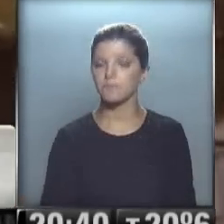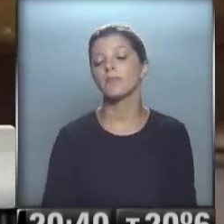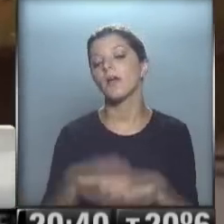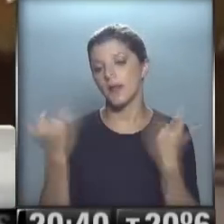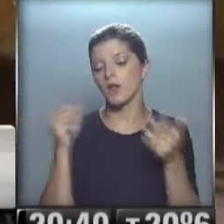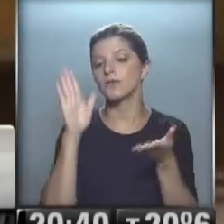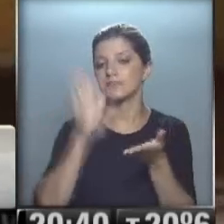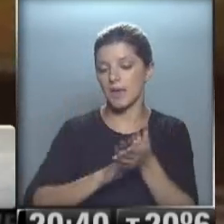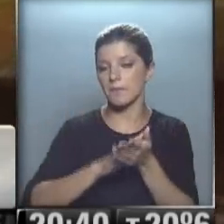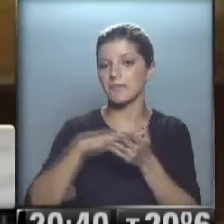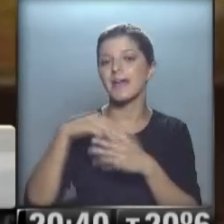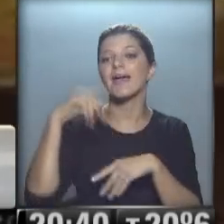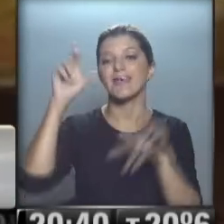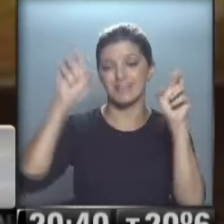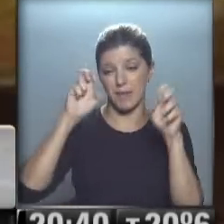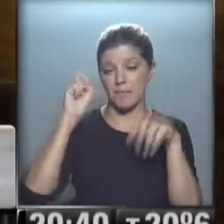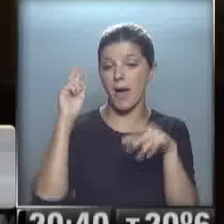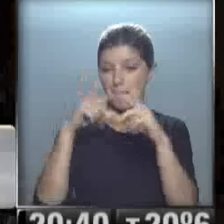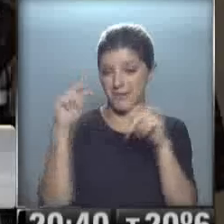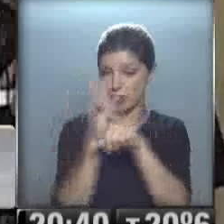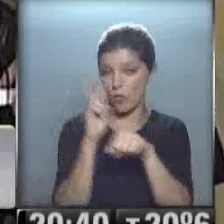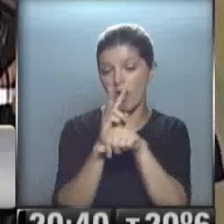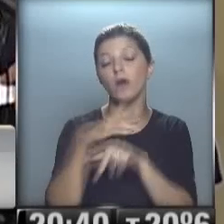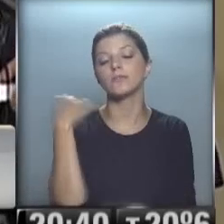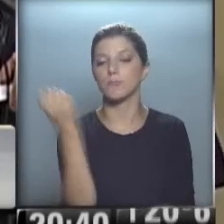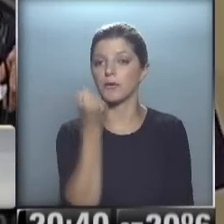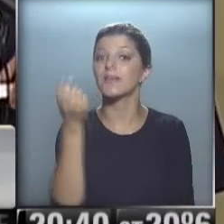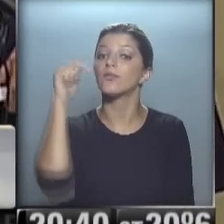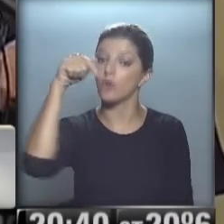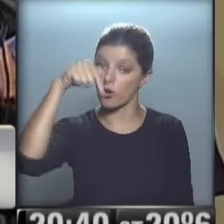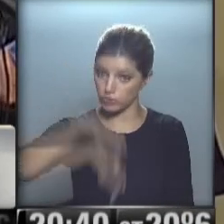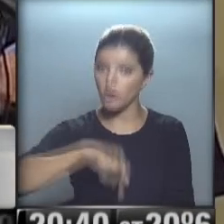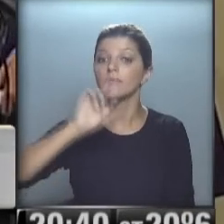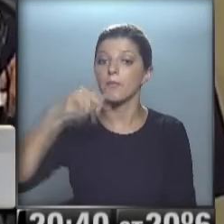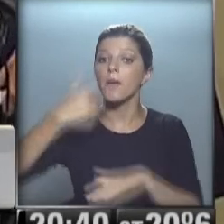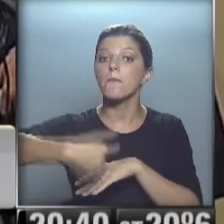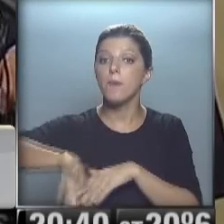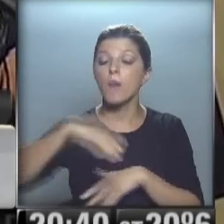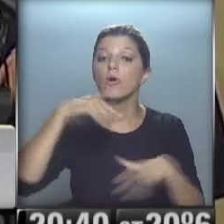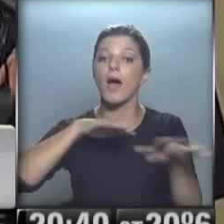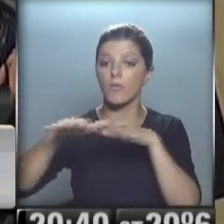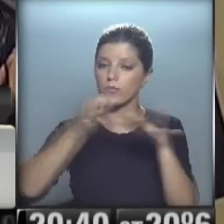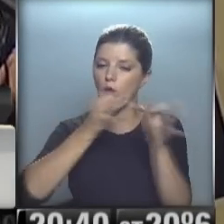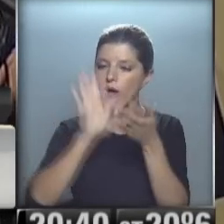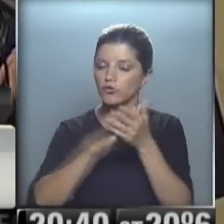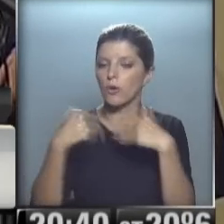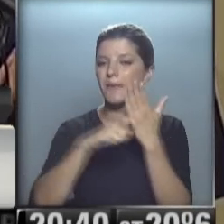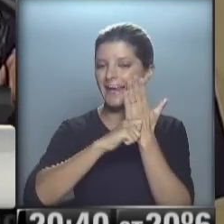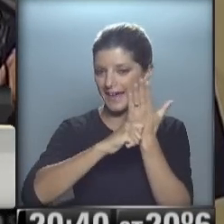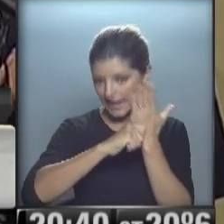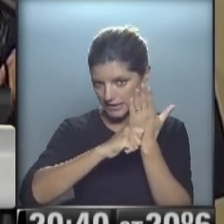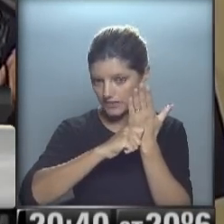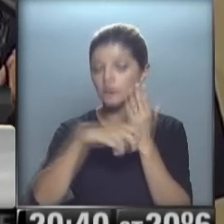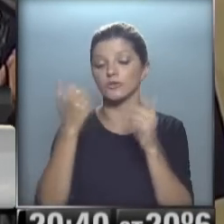tema precios cuidados es un tema importante y hoy vamos a tener también el tema de carne, así que estamos haciendo